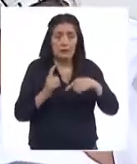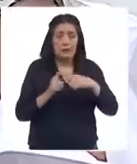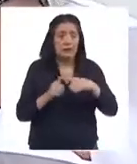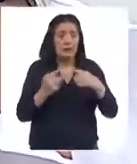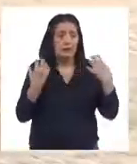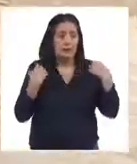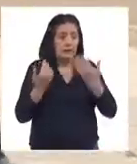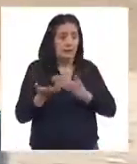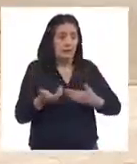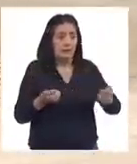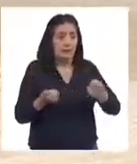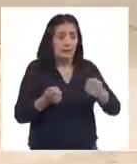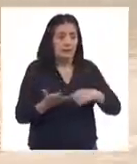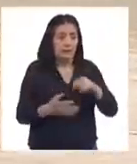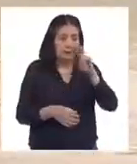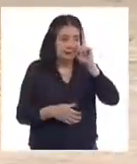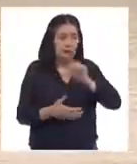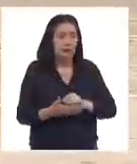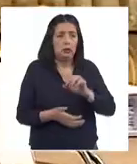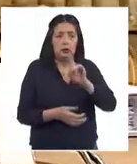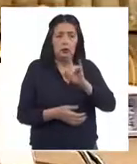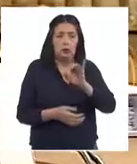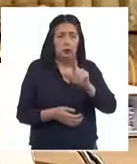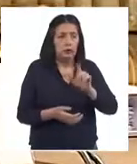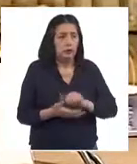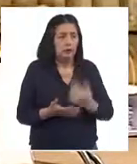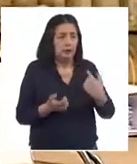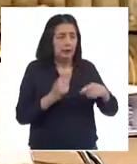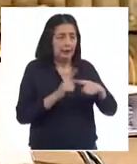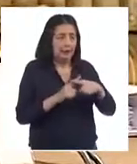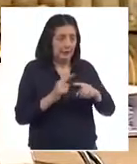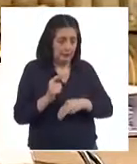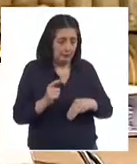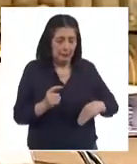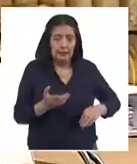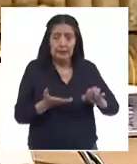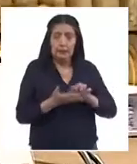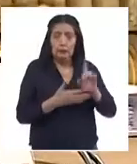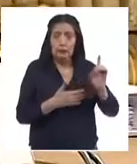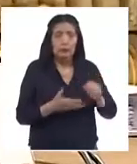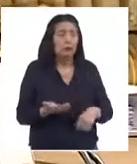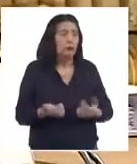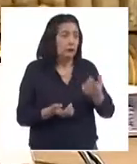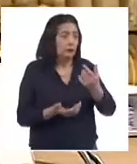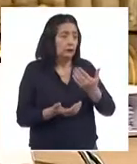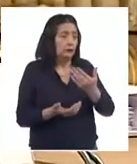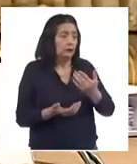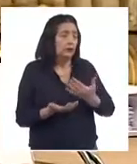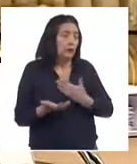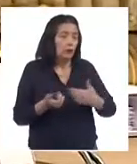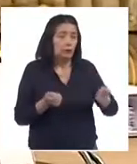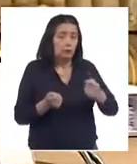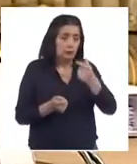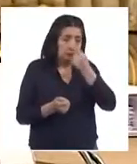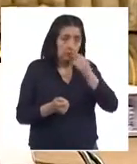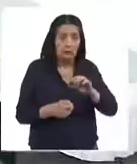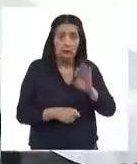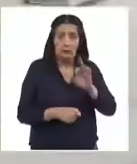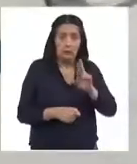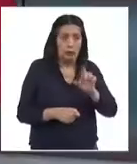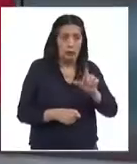de Fiscalización de la Victoria, Susel Paredes, y la exministra de Educación del gobierno de Vizcarra, Flor Pablo.